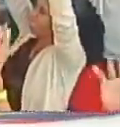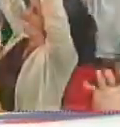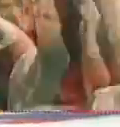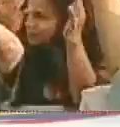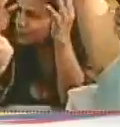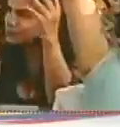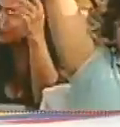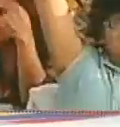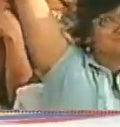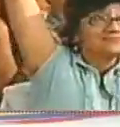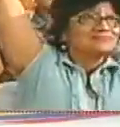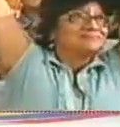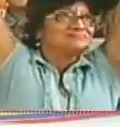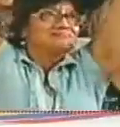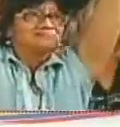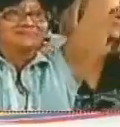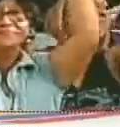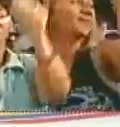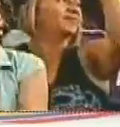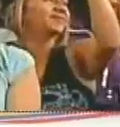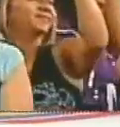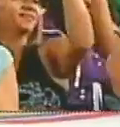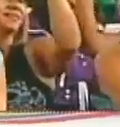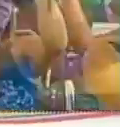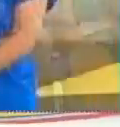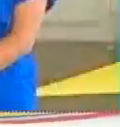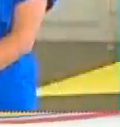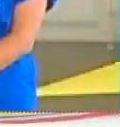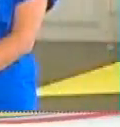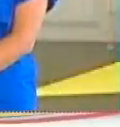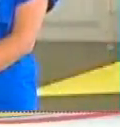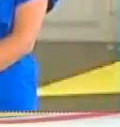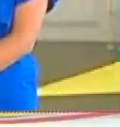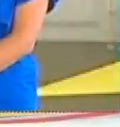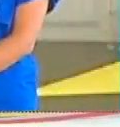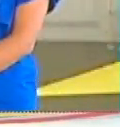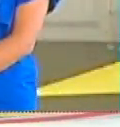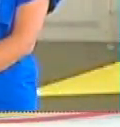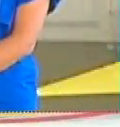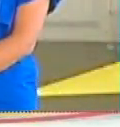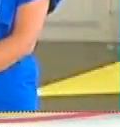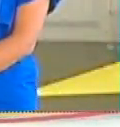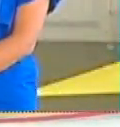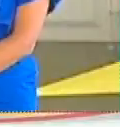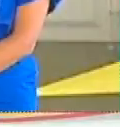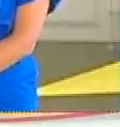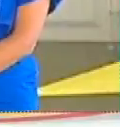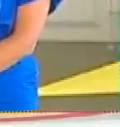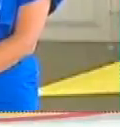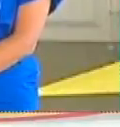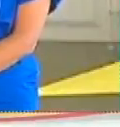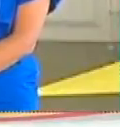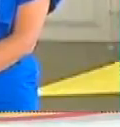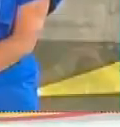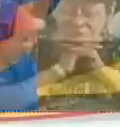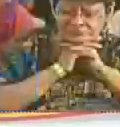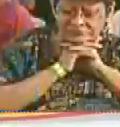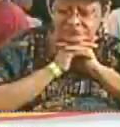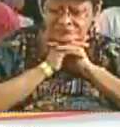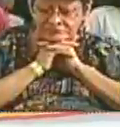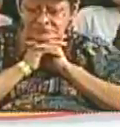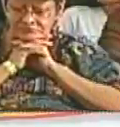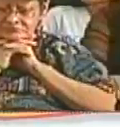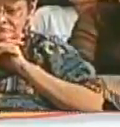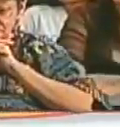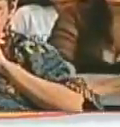¿Por qué? Porque Venezuela es un país integral. Ahí tengo a mis camaradas con discapacidad auditiva, que a todos